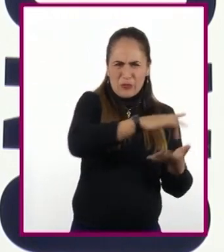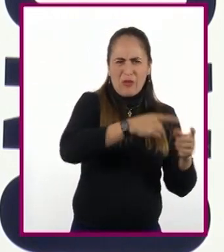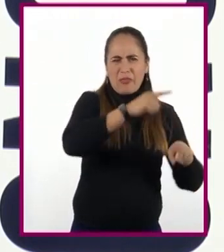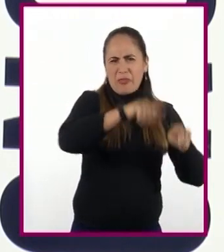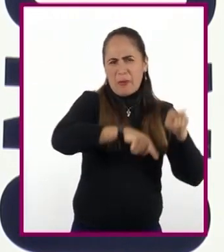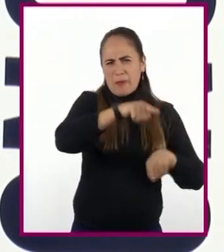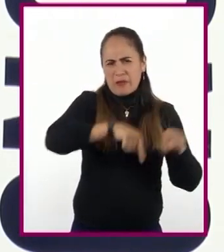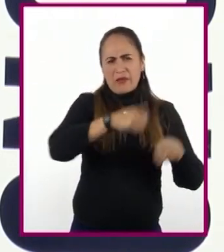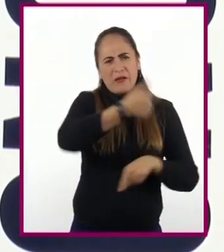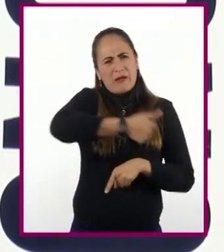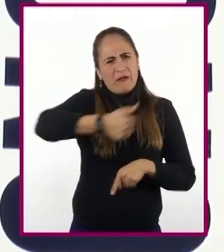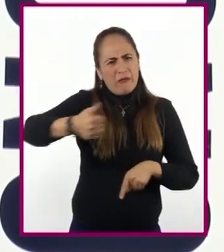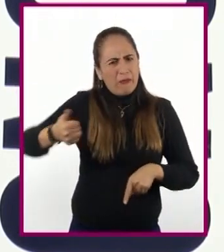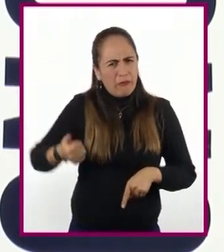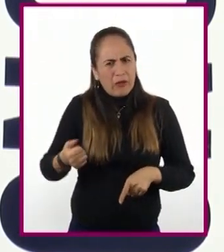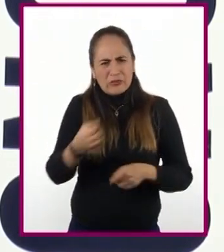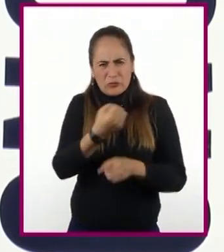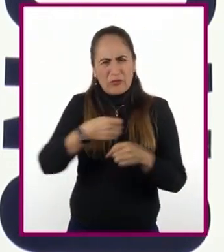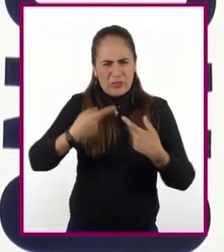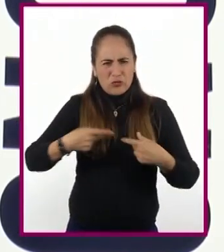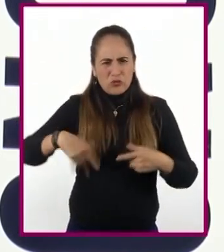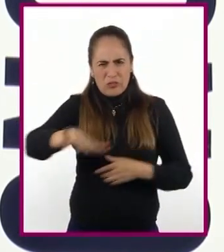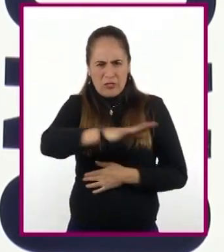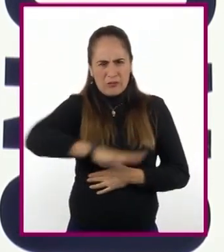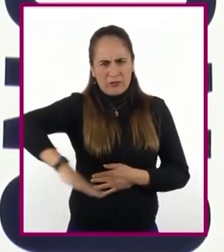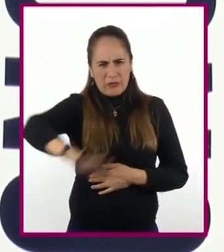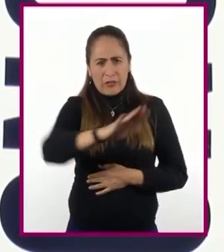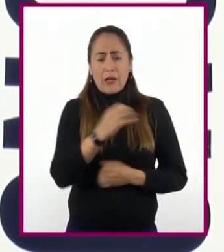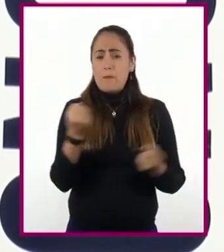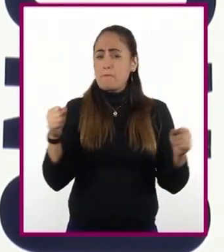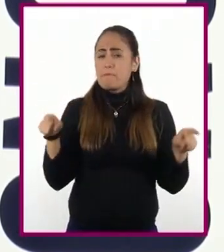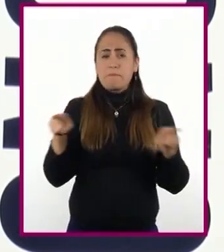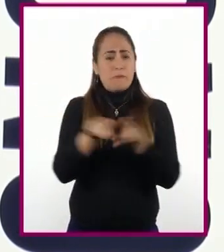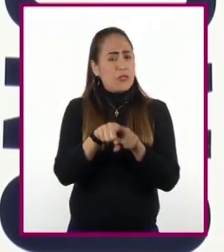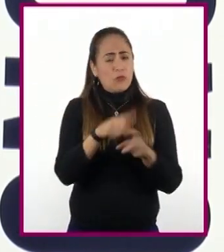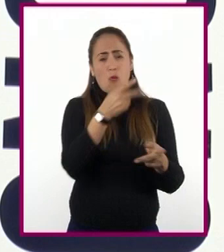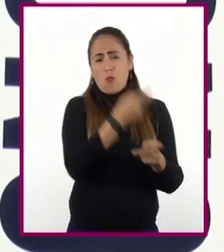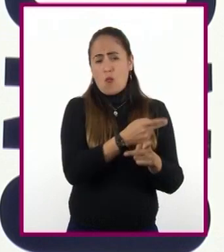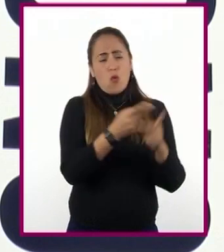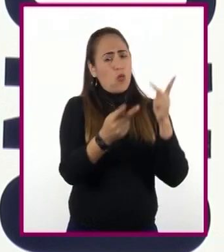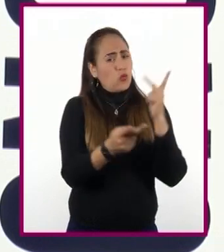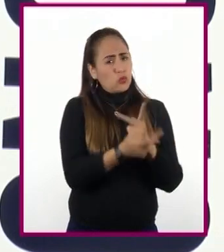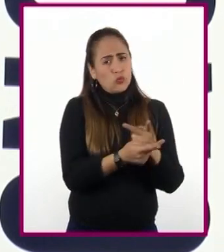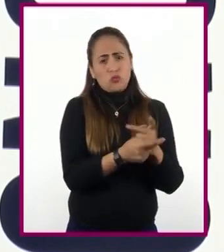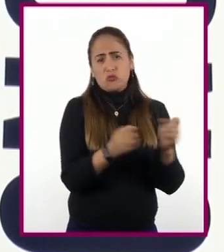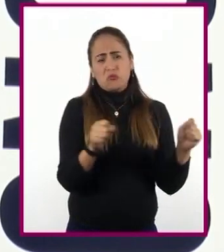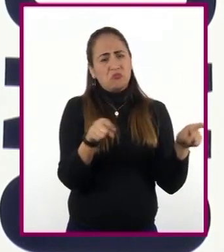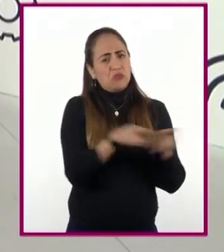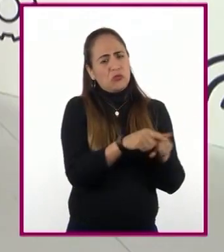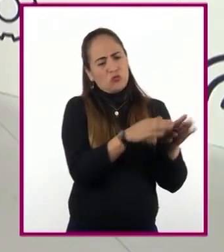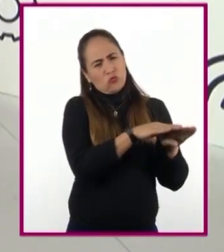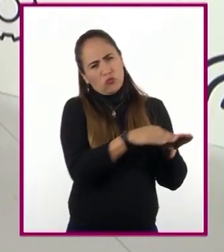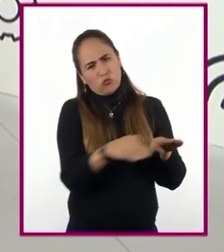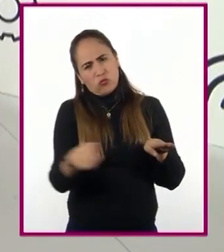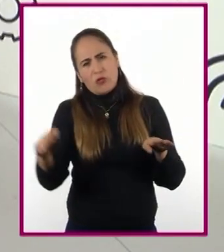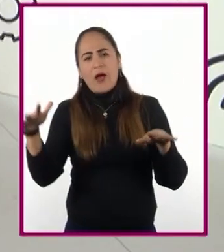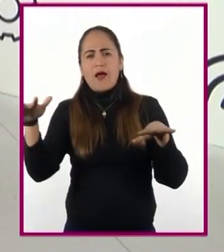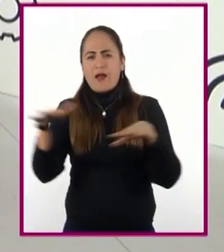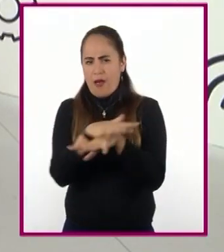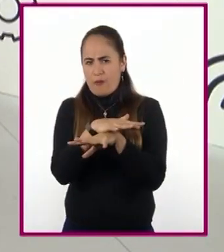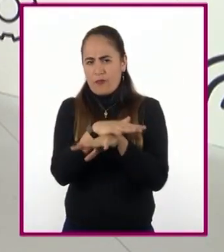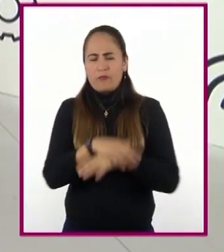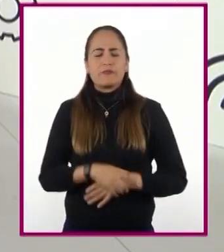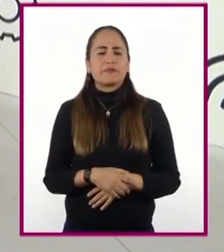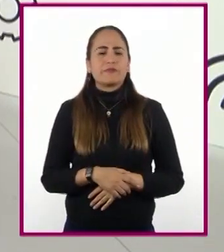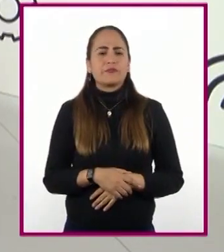las necesidades de la sociedad, también sucedió con muchos otros objetos técnicos a lo largo de la historia.